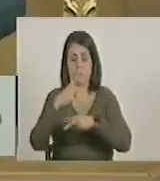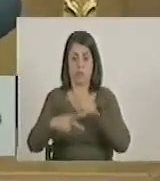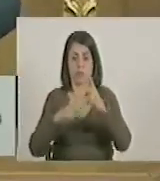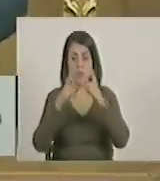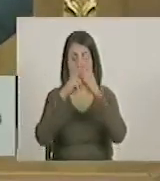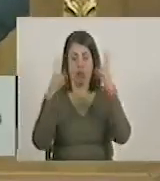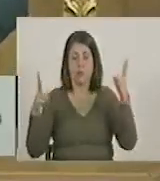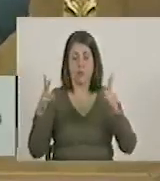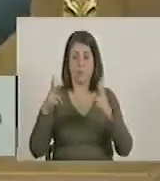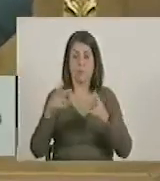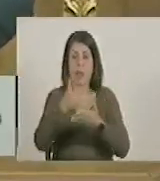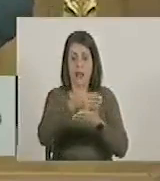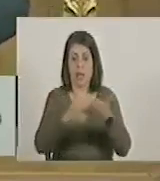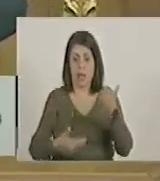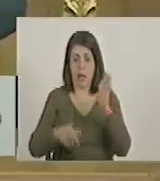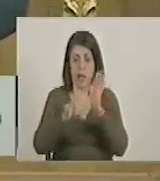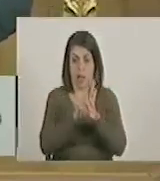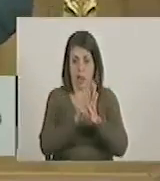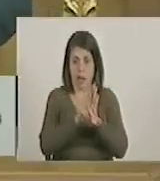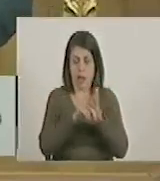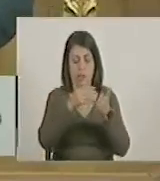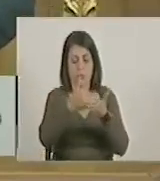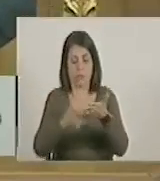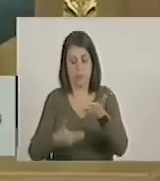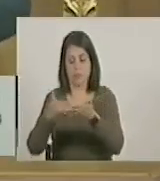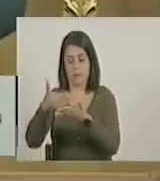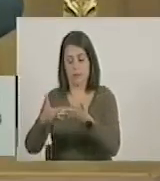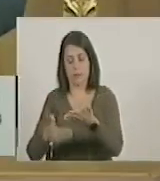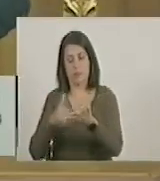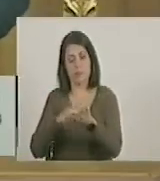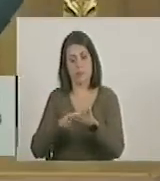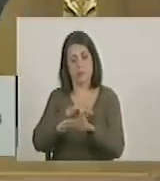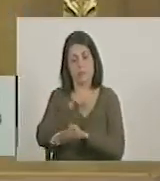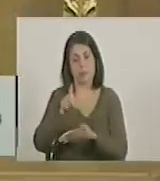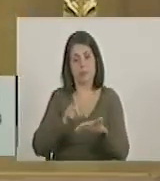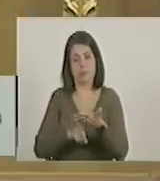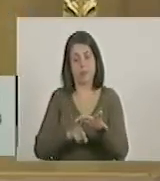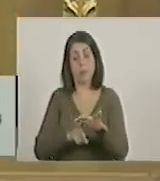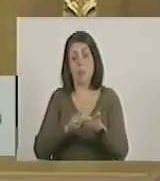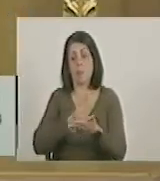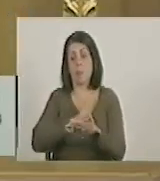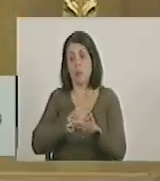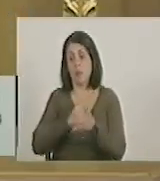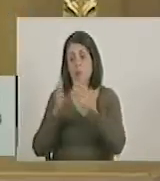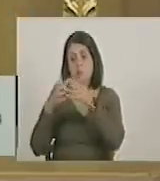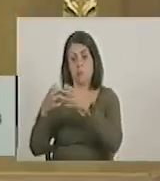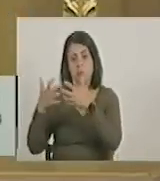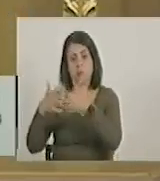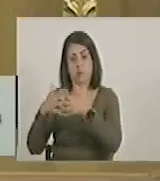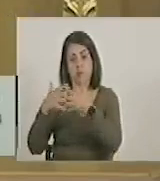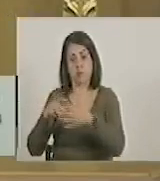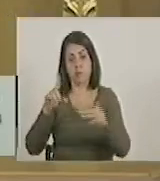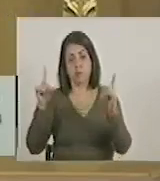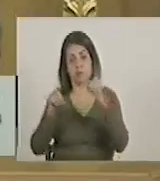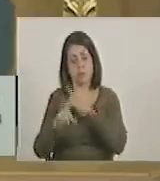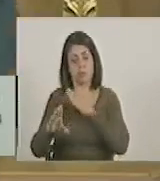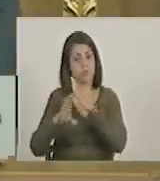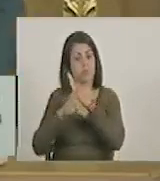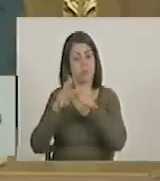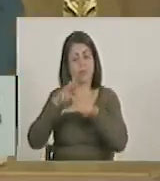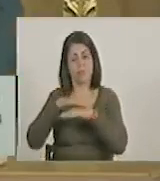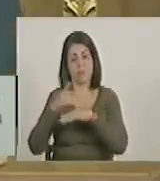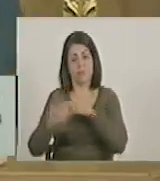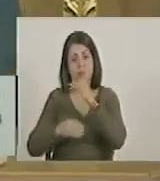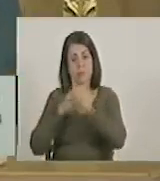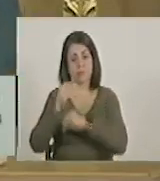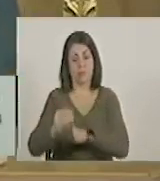tema de los trámites. Trámites engorrosos, trámites absolutamente burocráticos, trámites que se convierten en obstáculos y